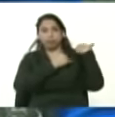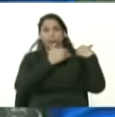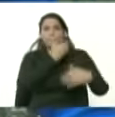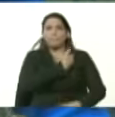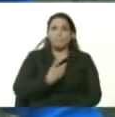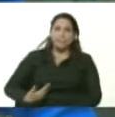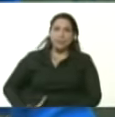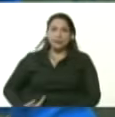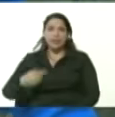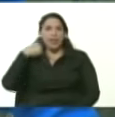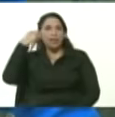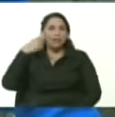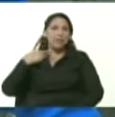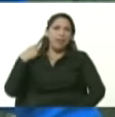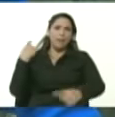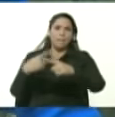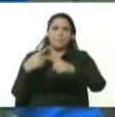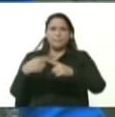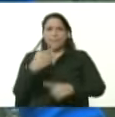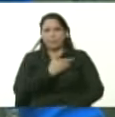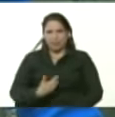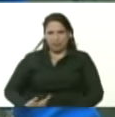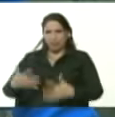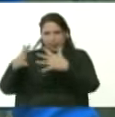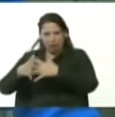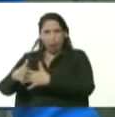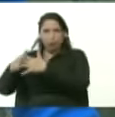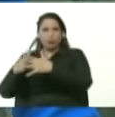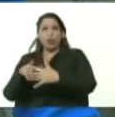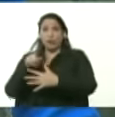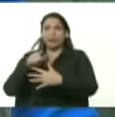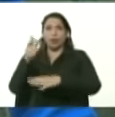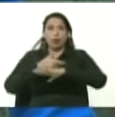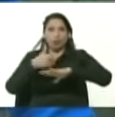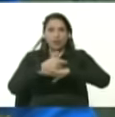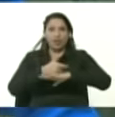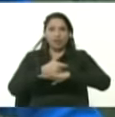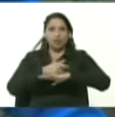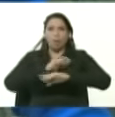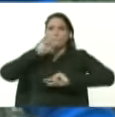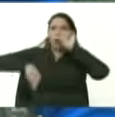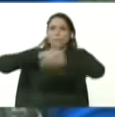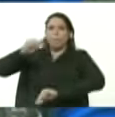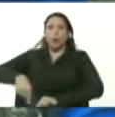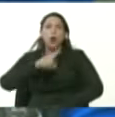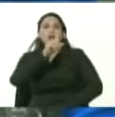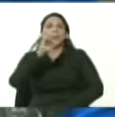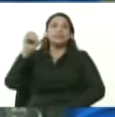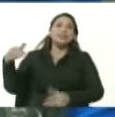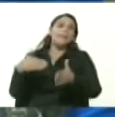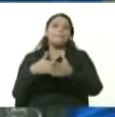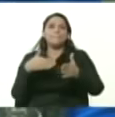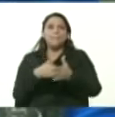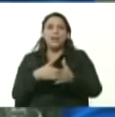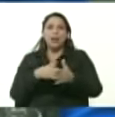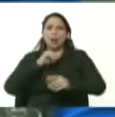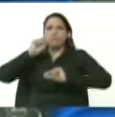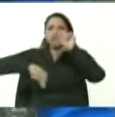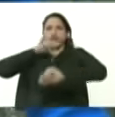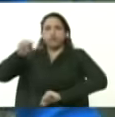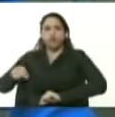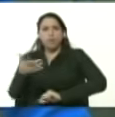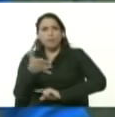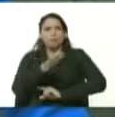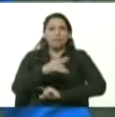presidente Barack Obama, este gobierno lanzó 100.000 bombas, dando un promedio diario de